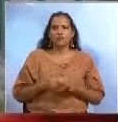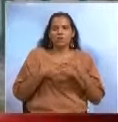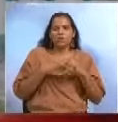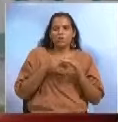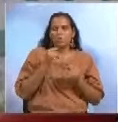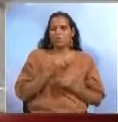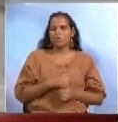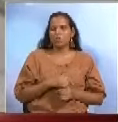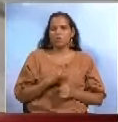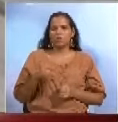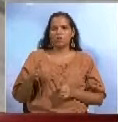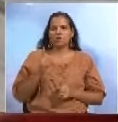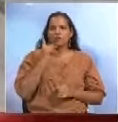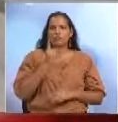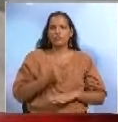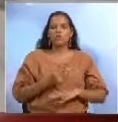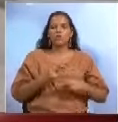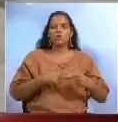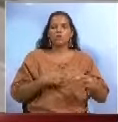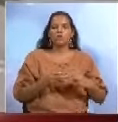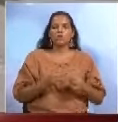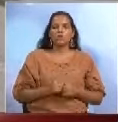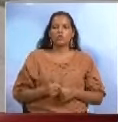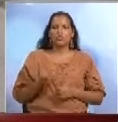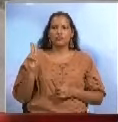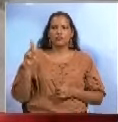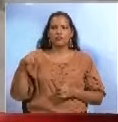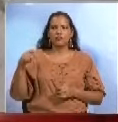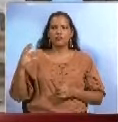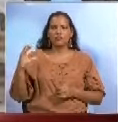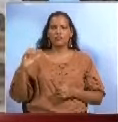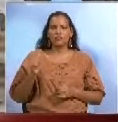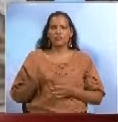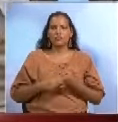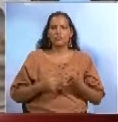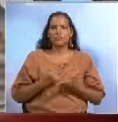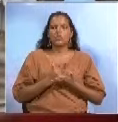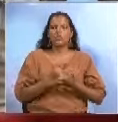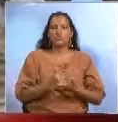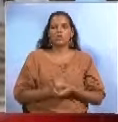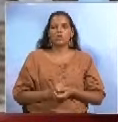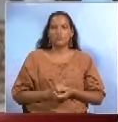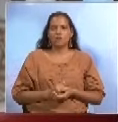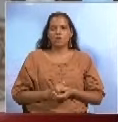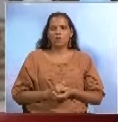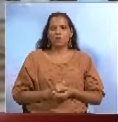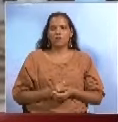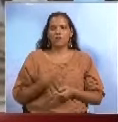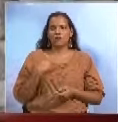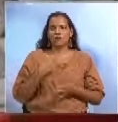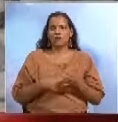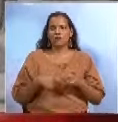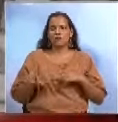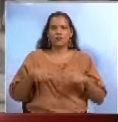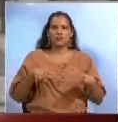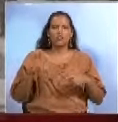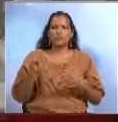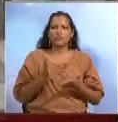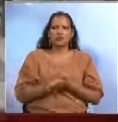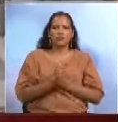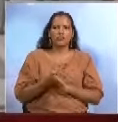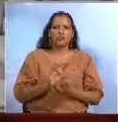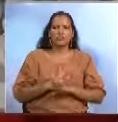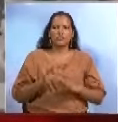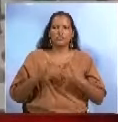guaridas, por lo que solicitan la construcción de una unidad de policía comunitaria en dicho lugar, porque en el sector no existe ni